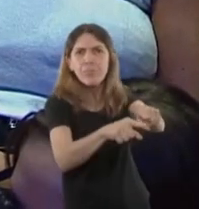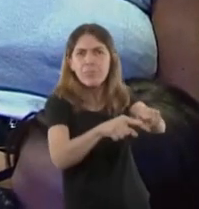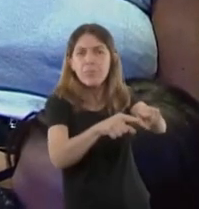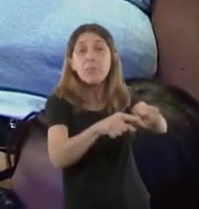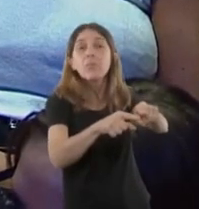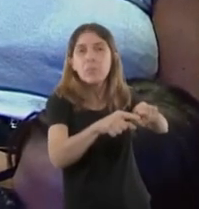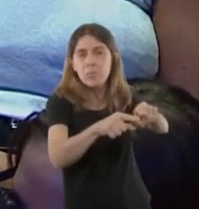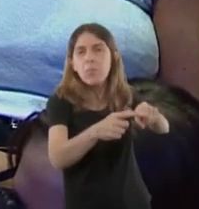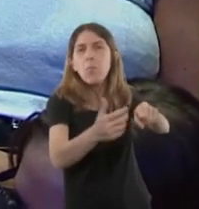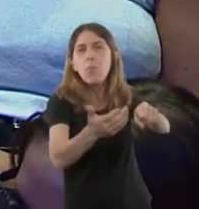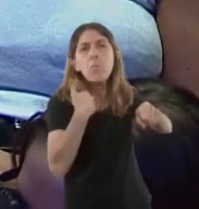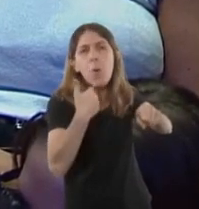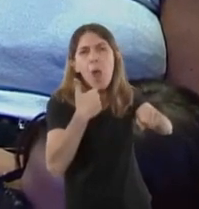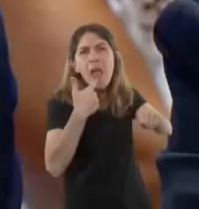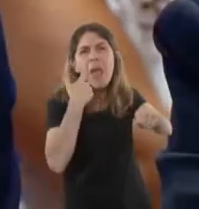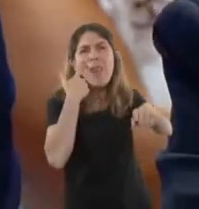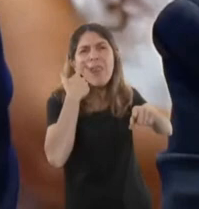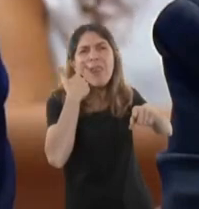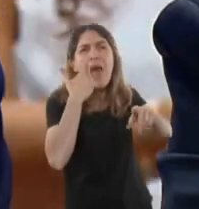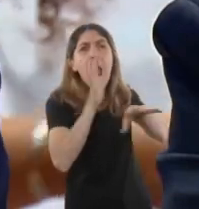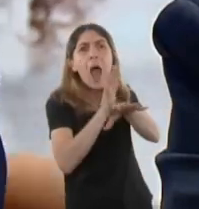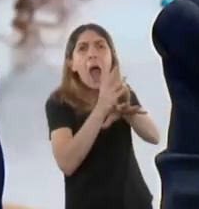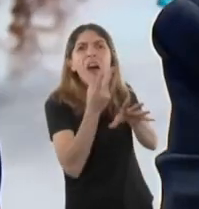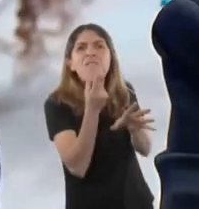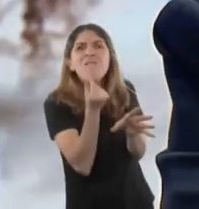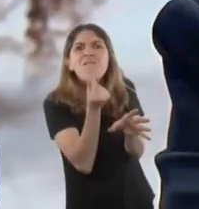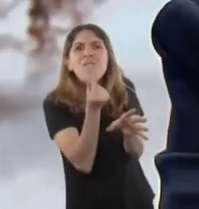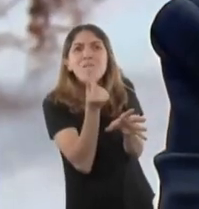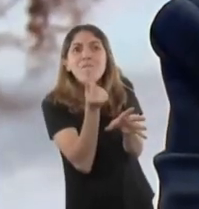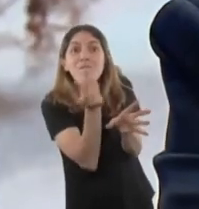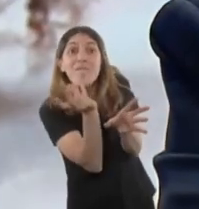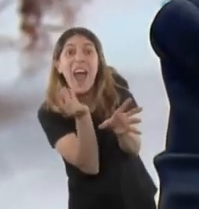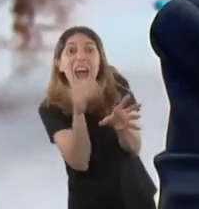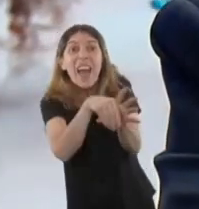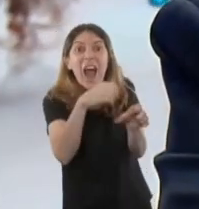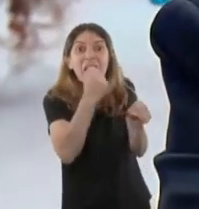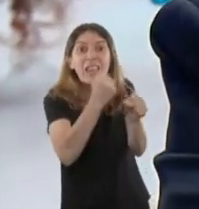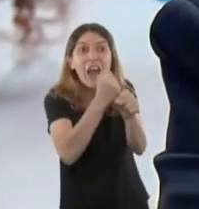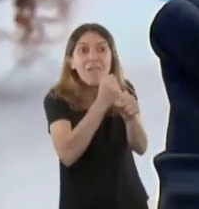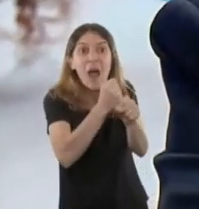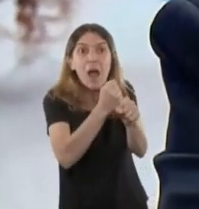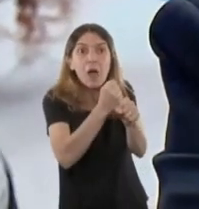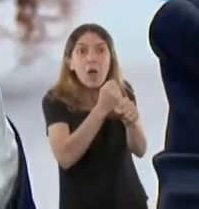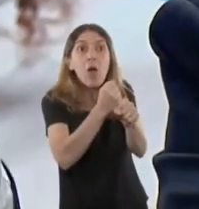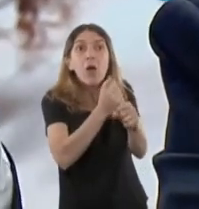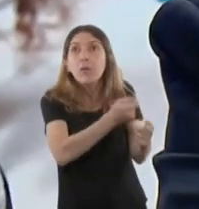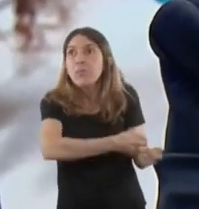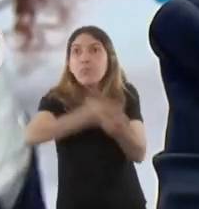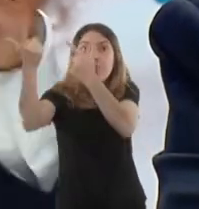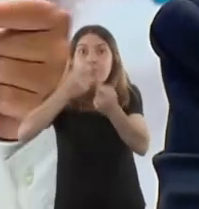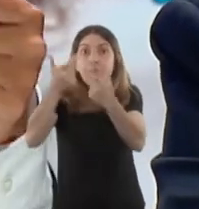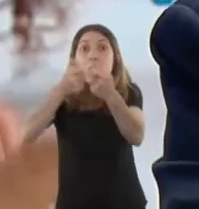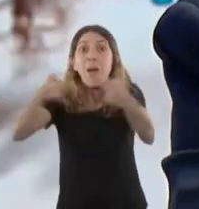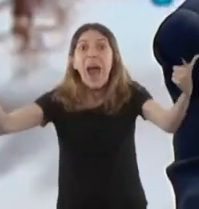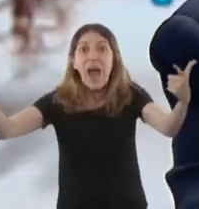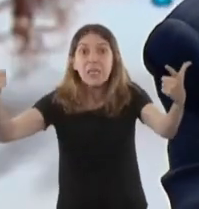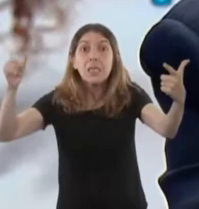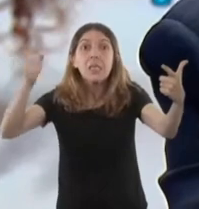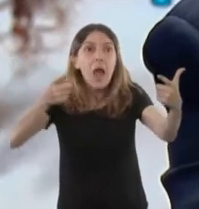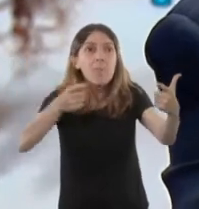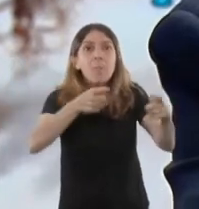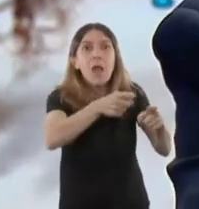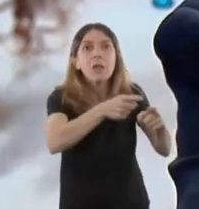usina de construcción de valor agregado argentino que nos aumente las exportaciones pero además que nos genere empleo